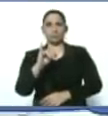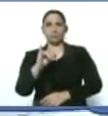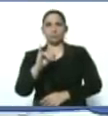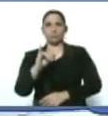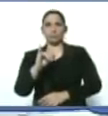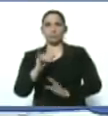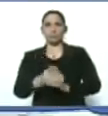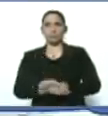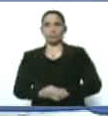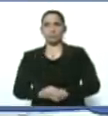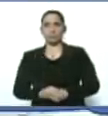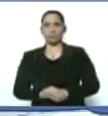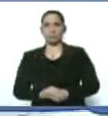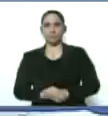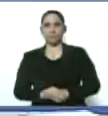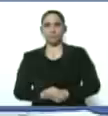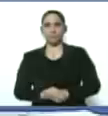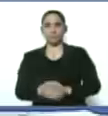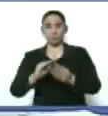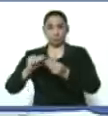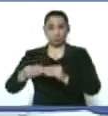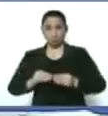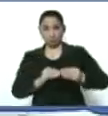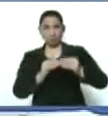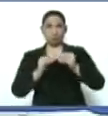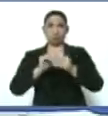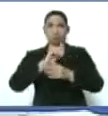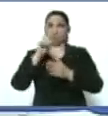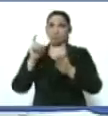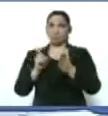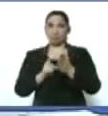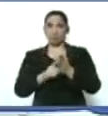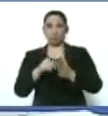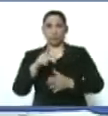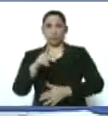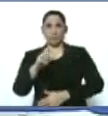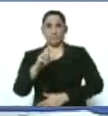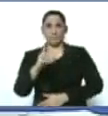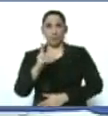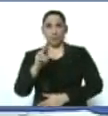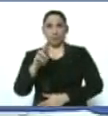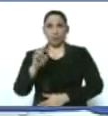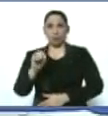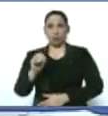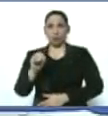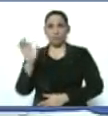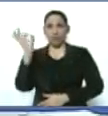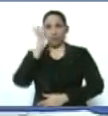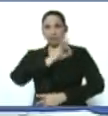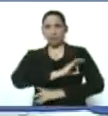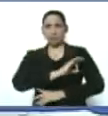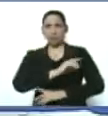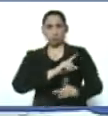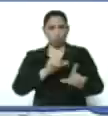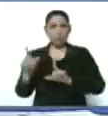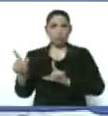Bararida, general rehabilitado, general Pedro Torres Finol en Barquisimeto. ¿Estamos